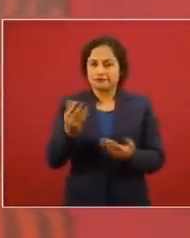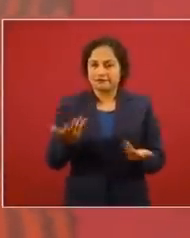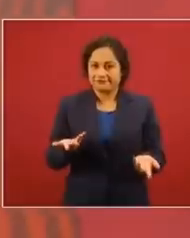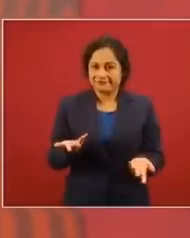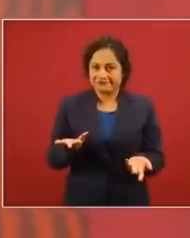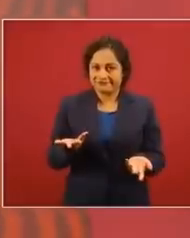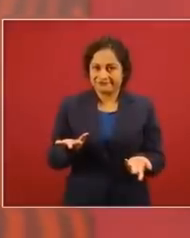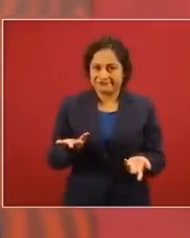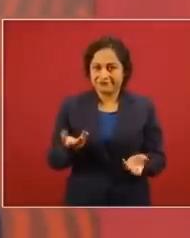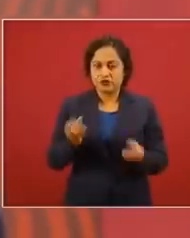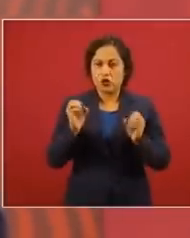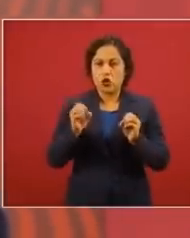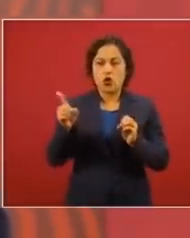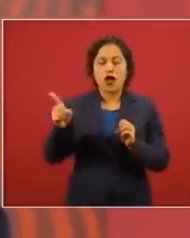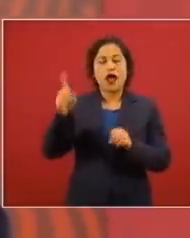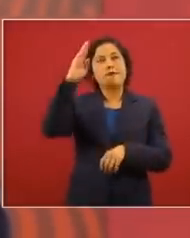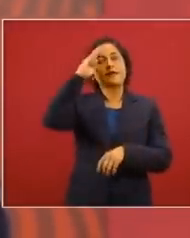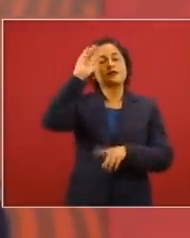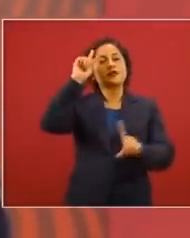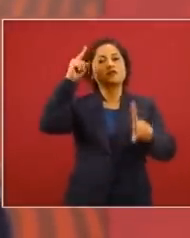tampoco progresistas